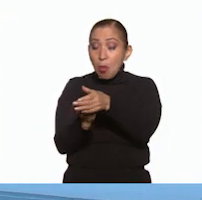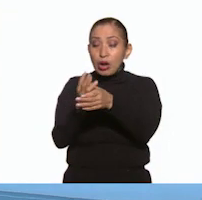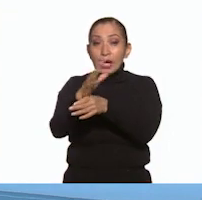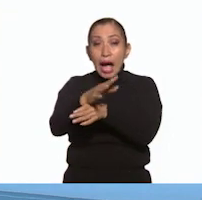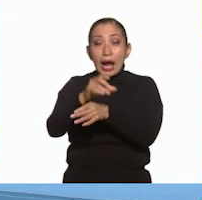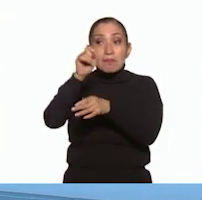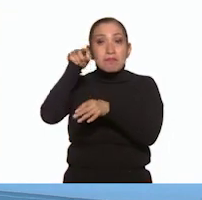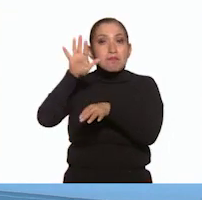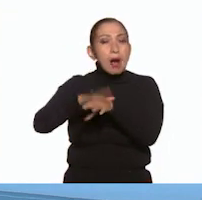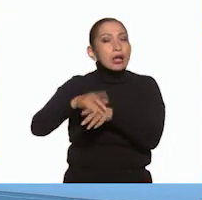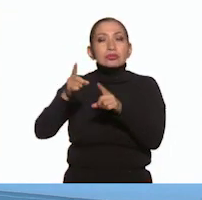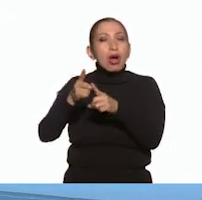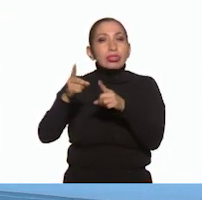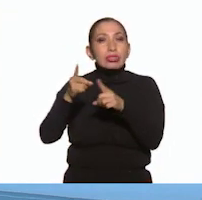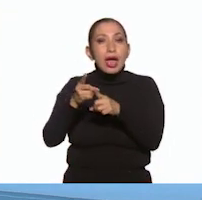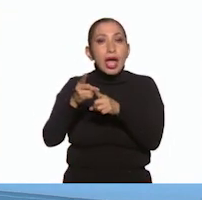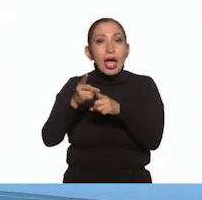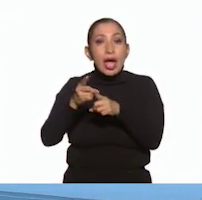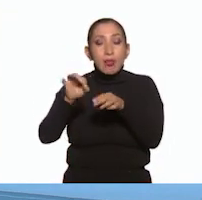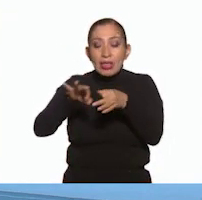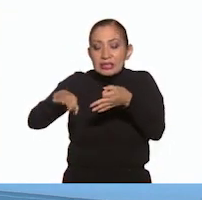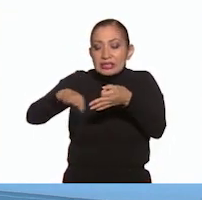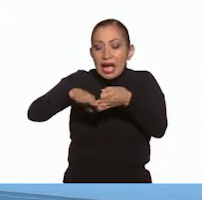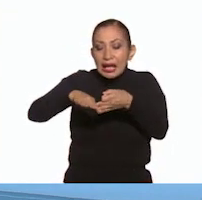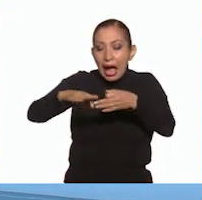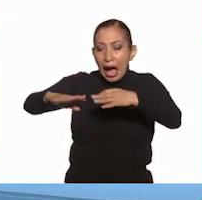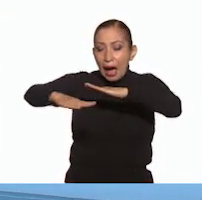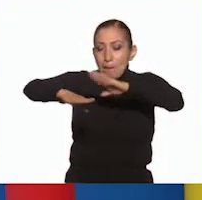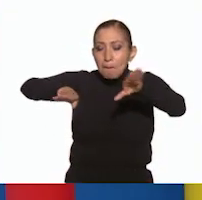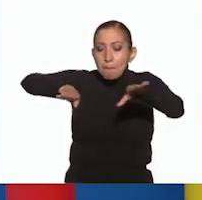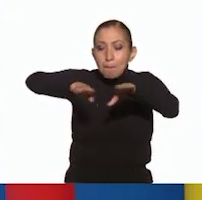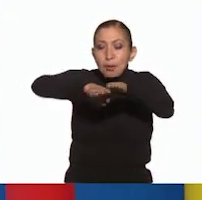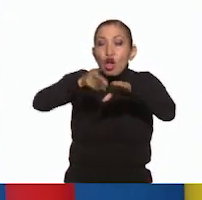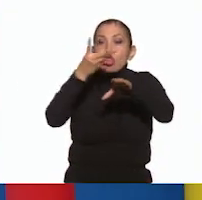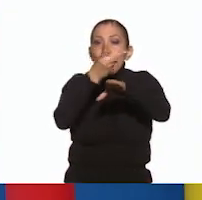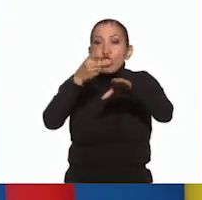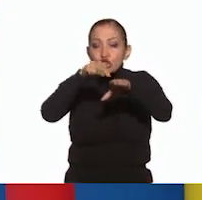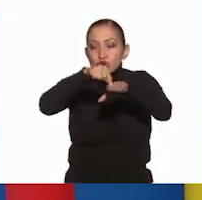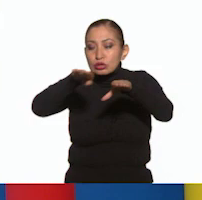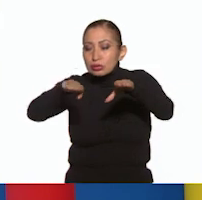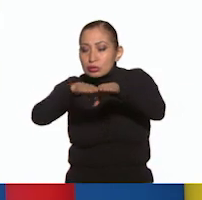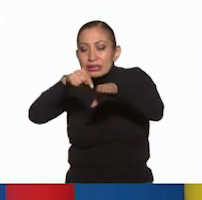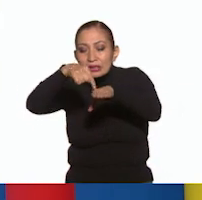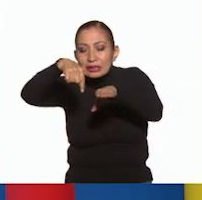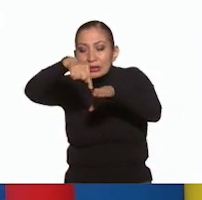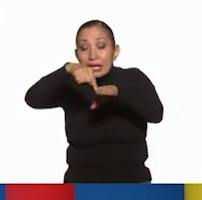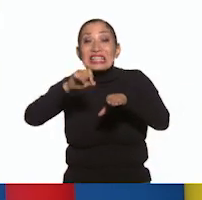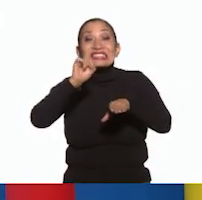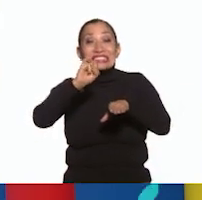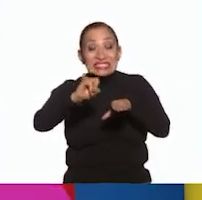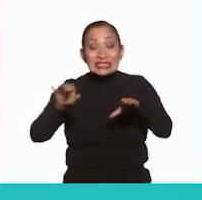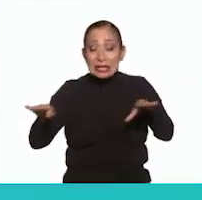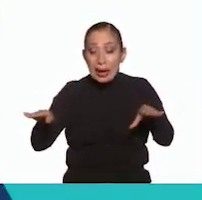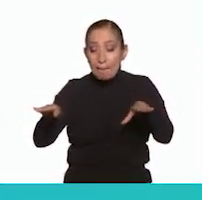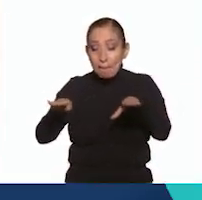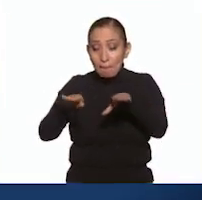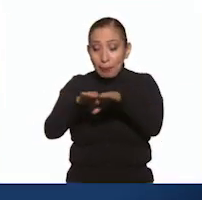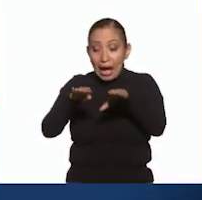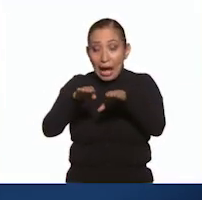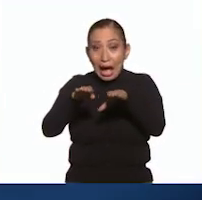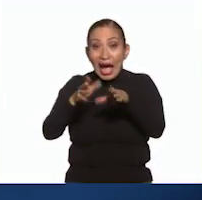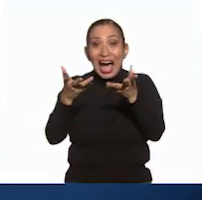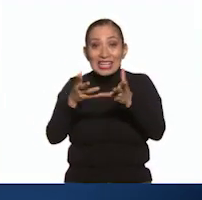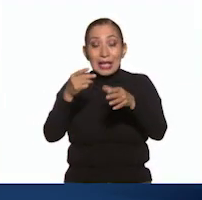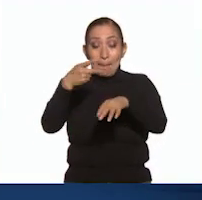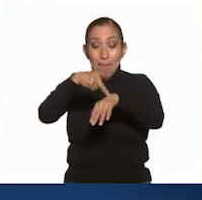presentan sobre todo en los límites de las placas tectónicas. Así es. El choque de placas tectónicas hace que